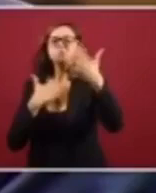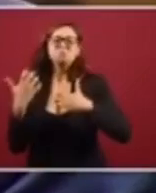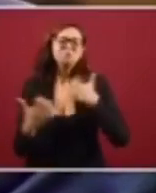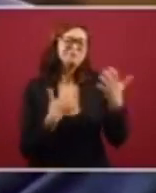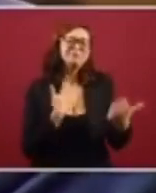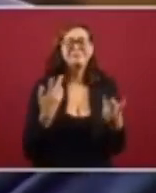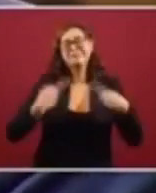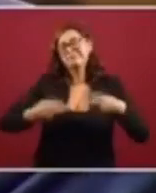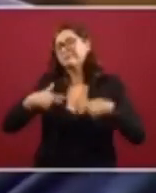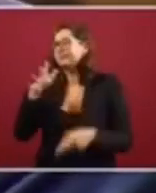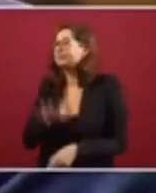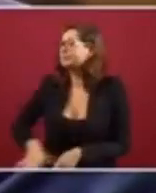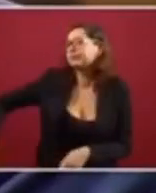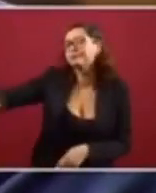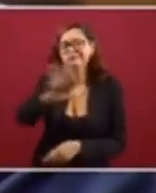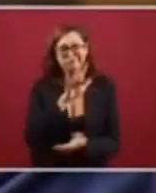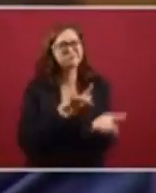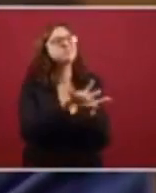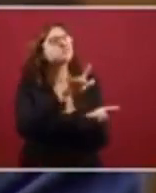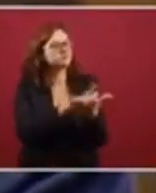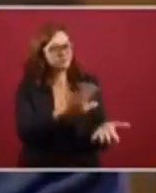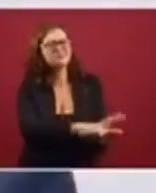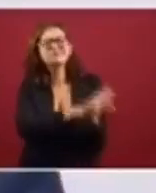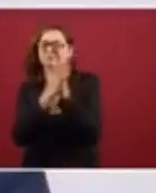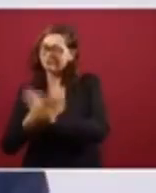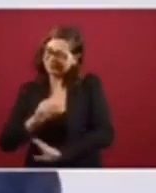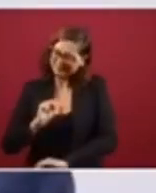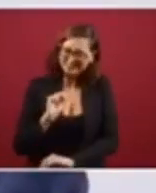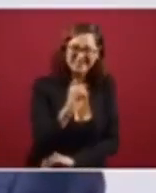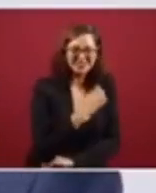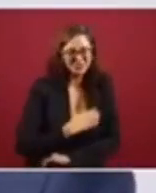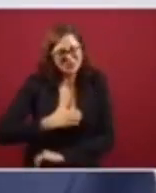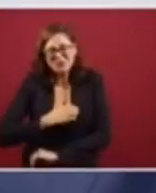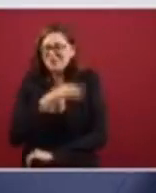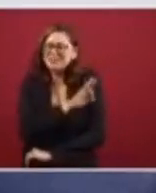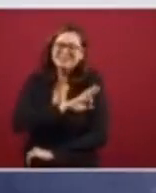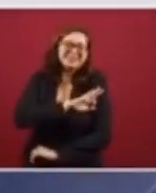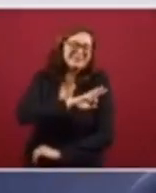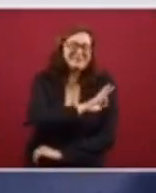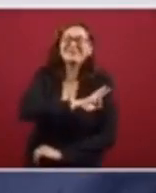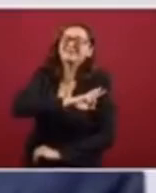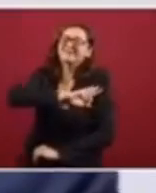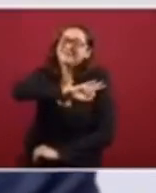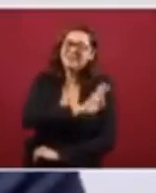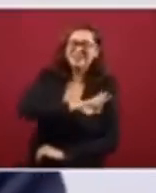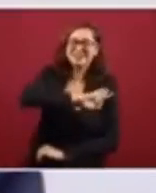apoya la transformación, están contentos, feliz.